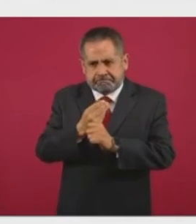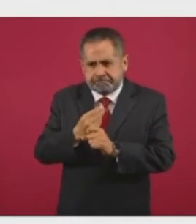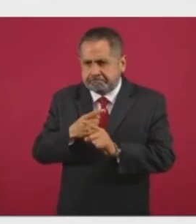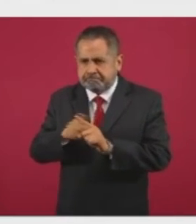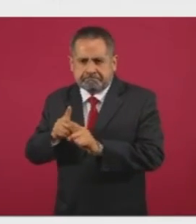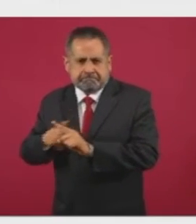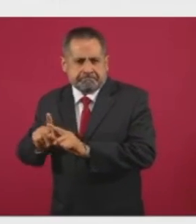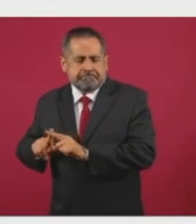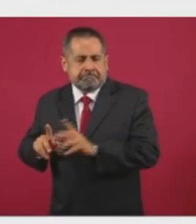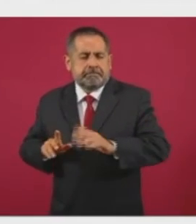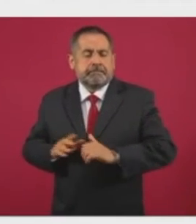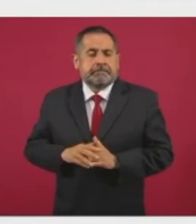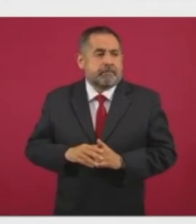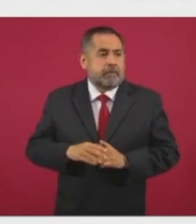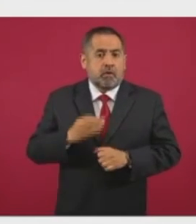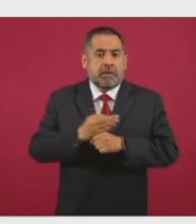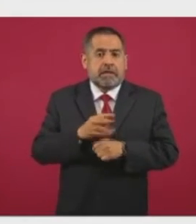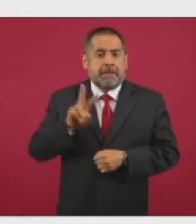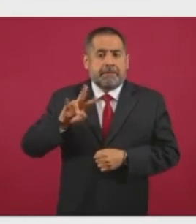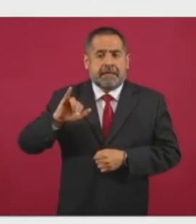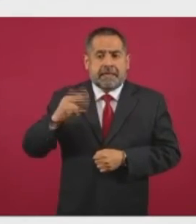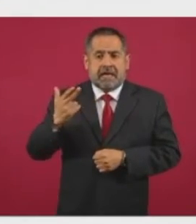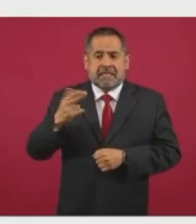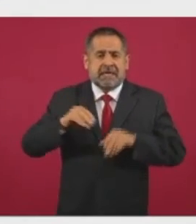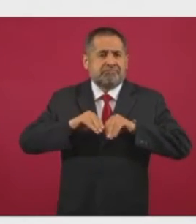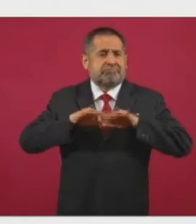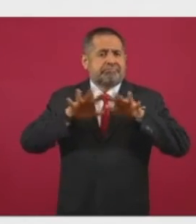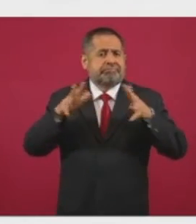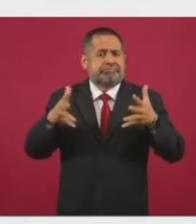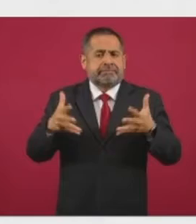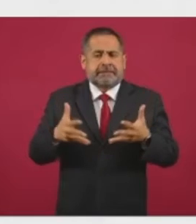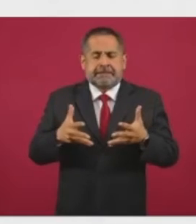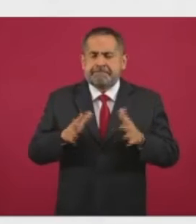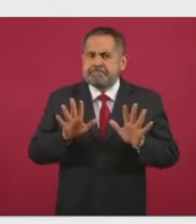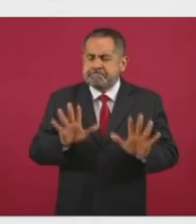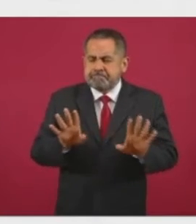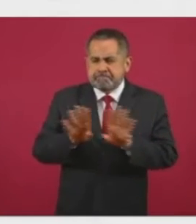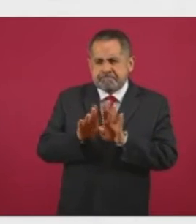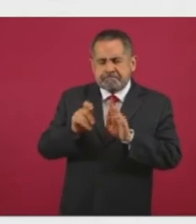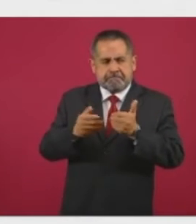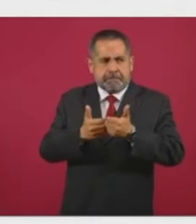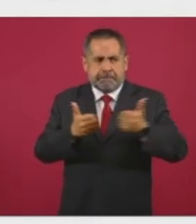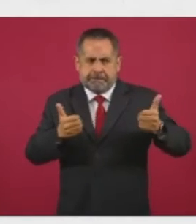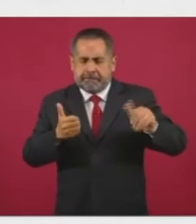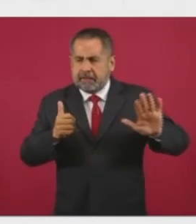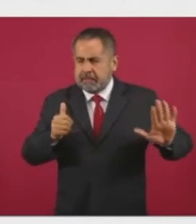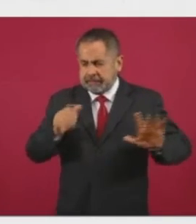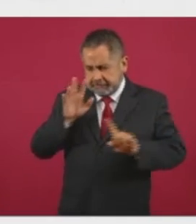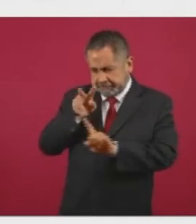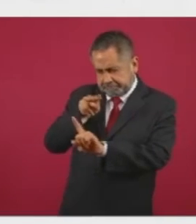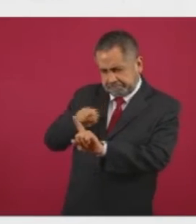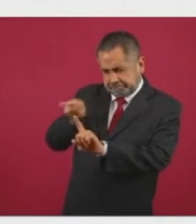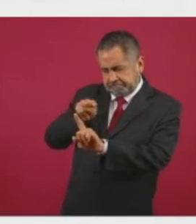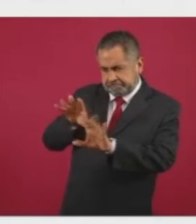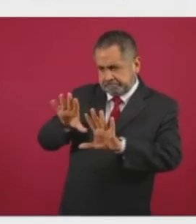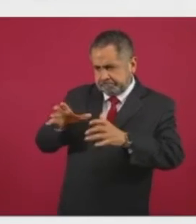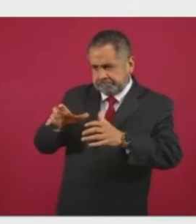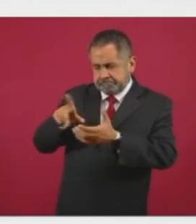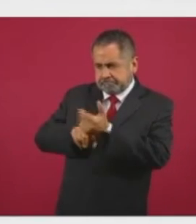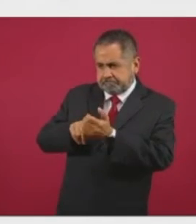dar respuesta a la pandemia por VIH es verla de una manera aislada. Se tiene que ver desde un